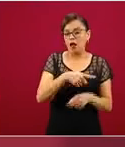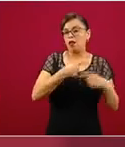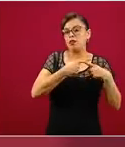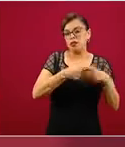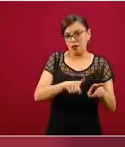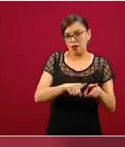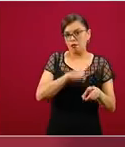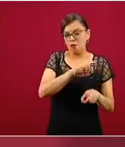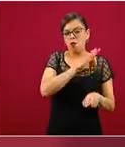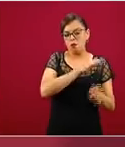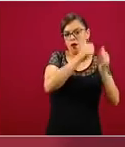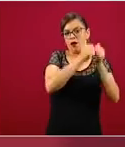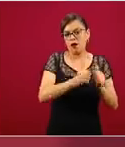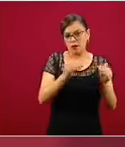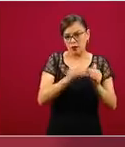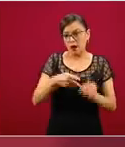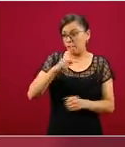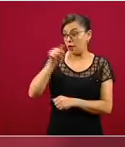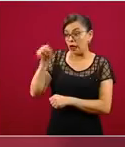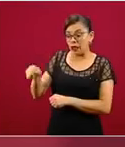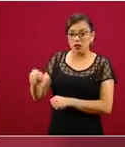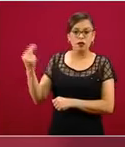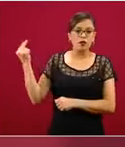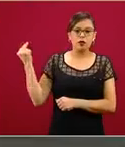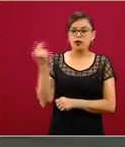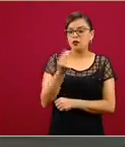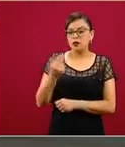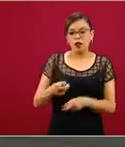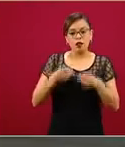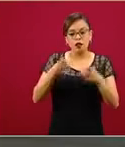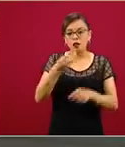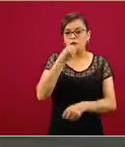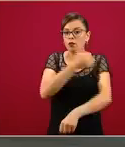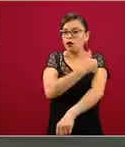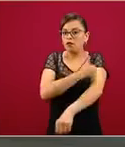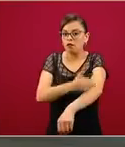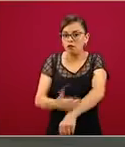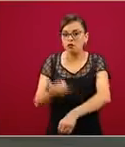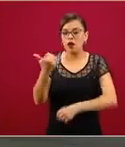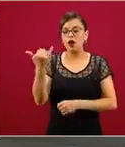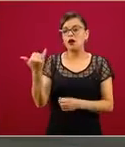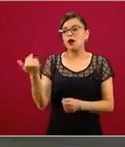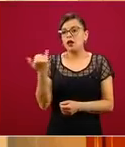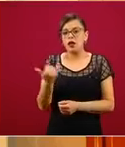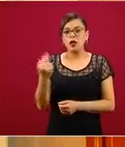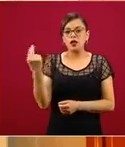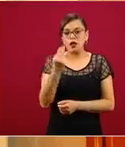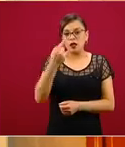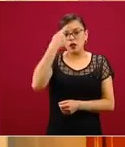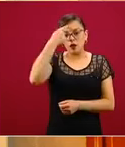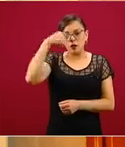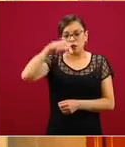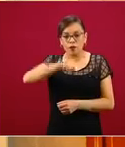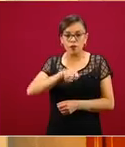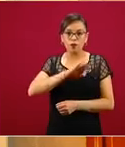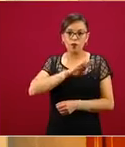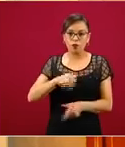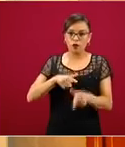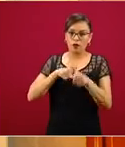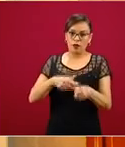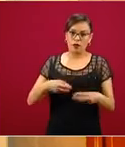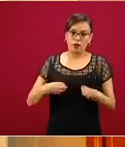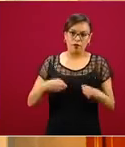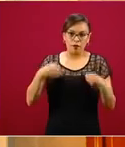una motivación poderosísima, que es alimentarse, alimentar a la familia y tener los bienes básicos para sobrevivir.